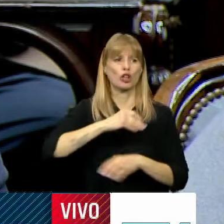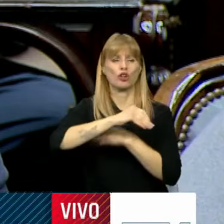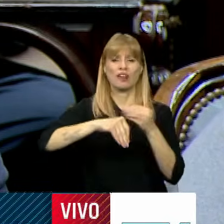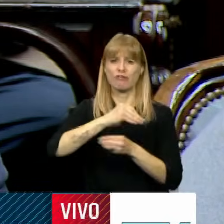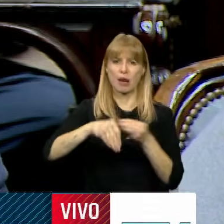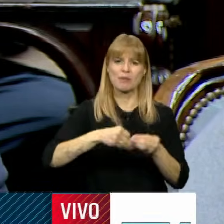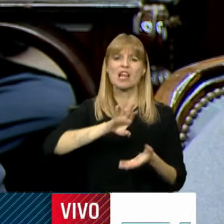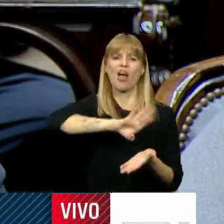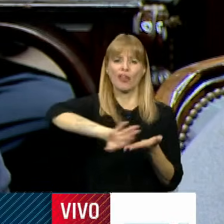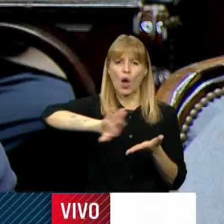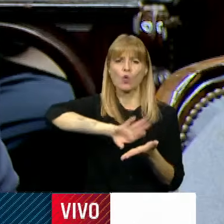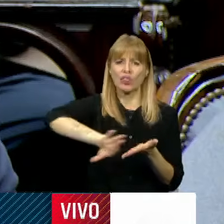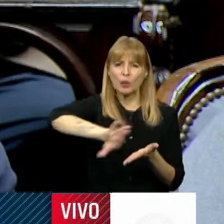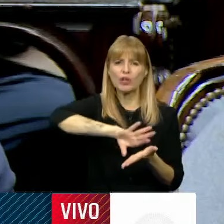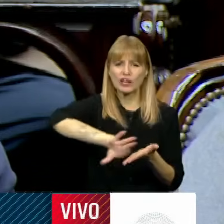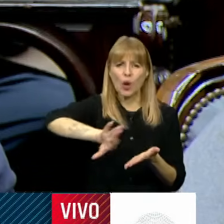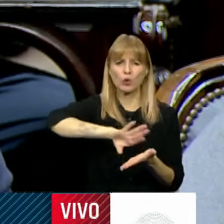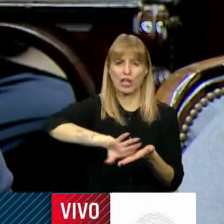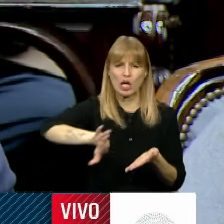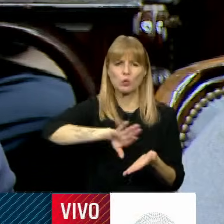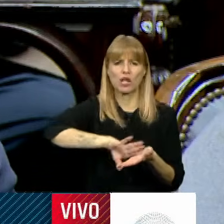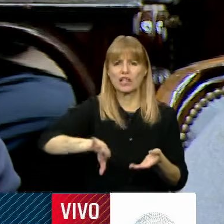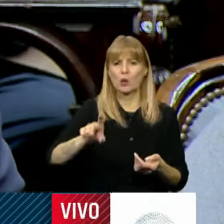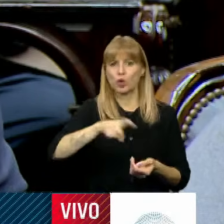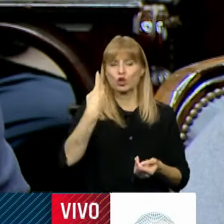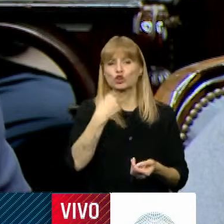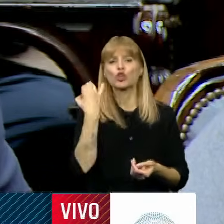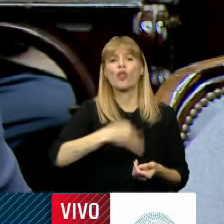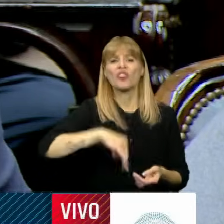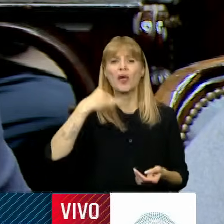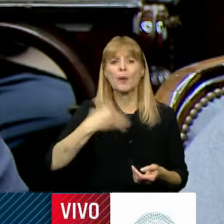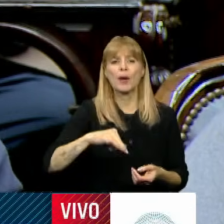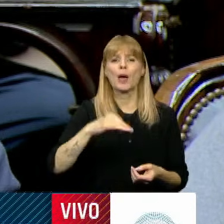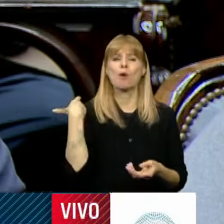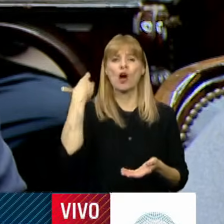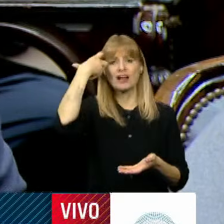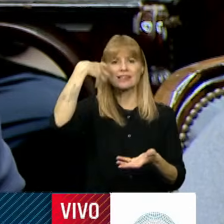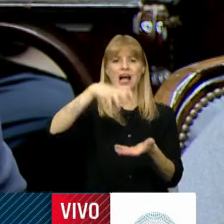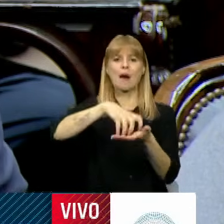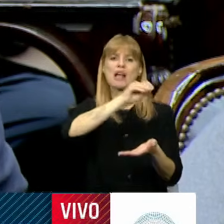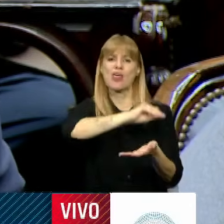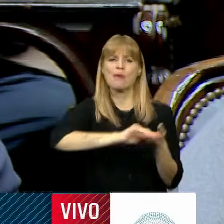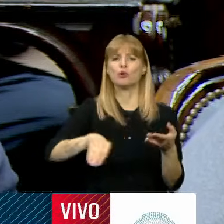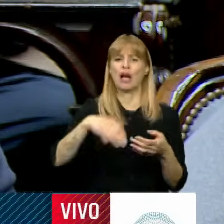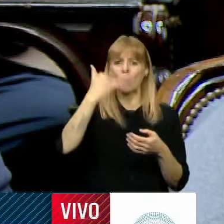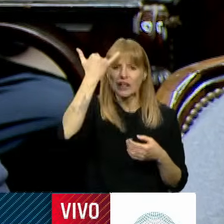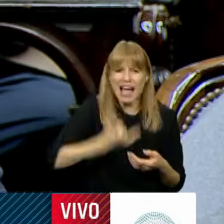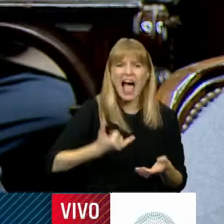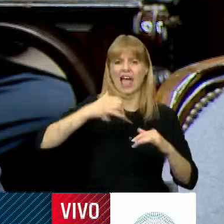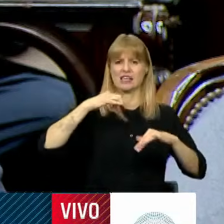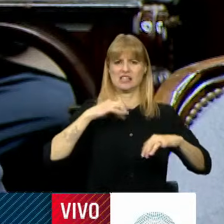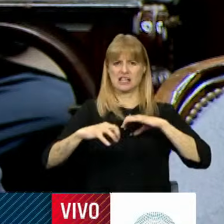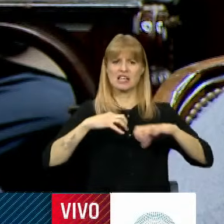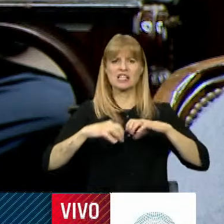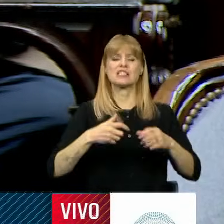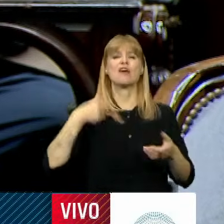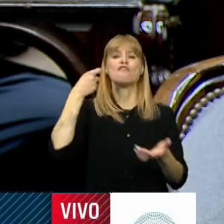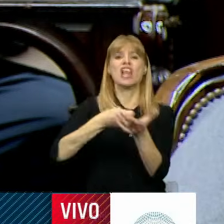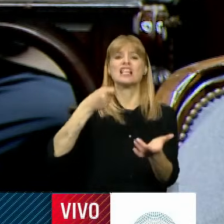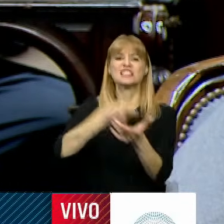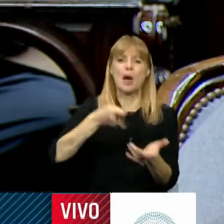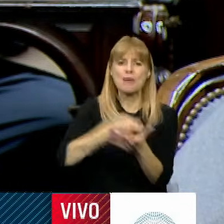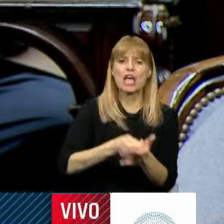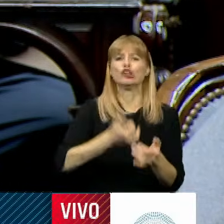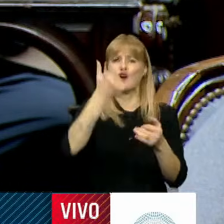familias que nosotros tenemos que abordar inmediatamente en la Cámara de Diputados, porque existe una crisis en el